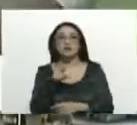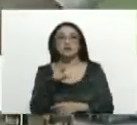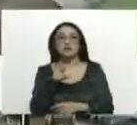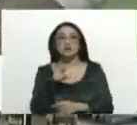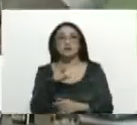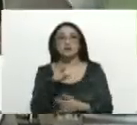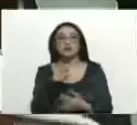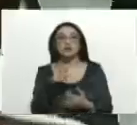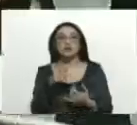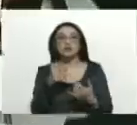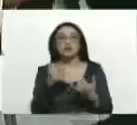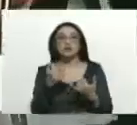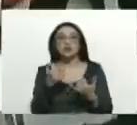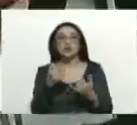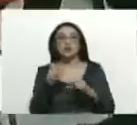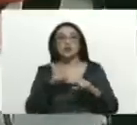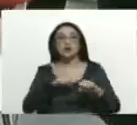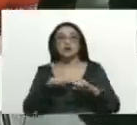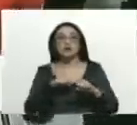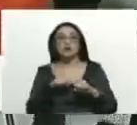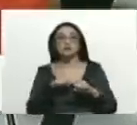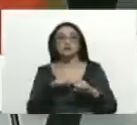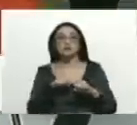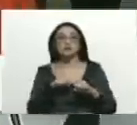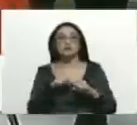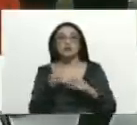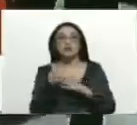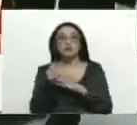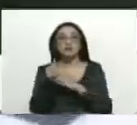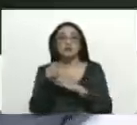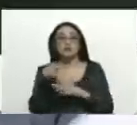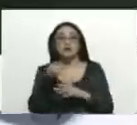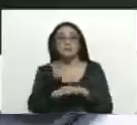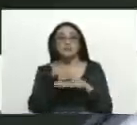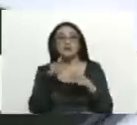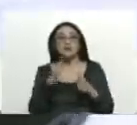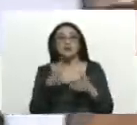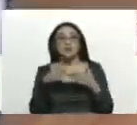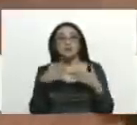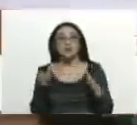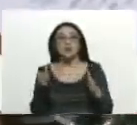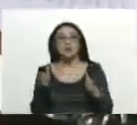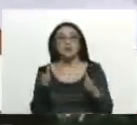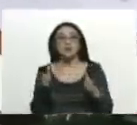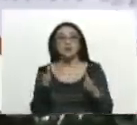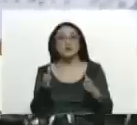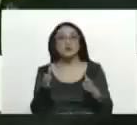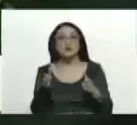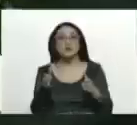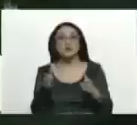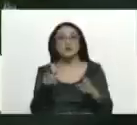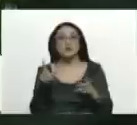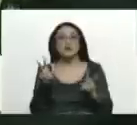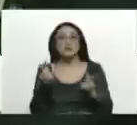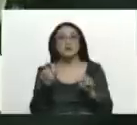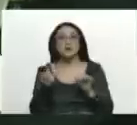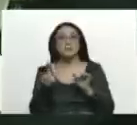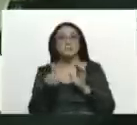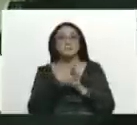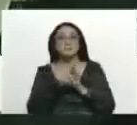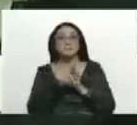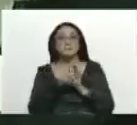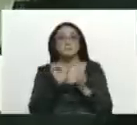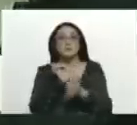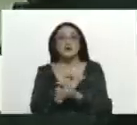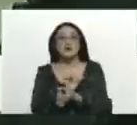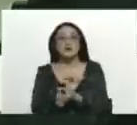vamos a decirlo así acción que lidera el Ministerio Público repito como titular de la acción penal y Que